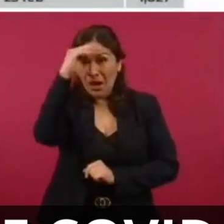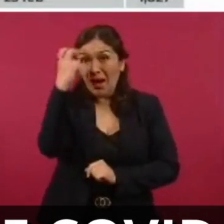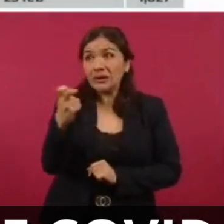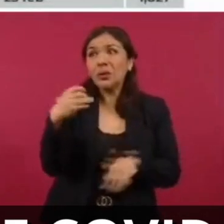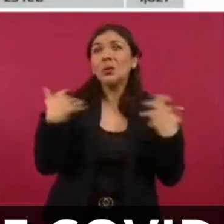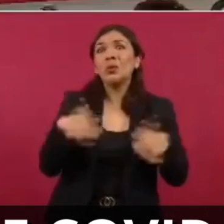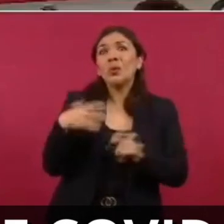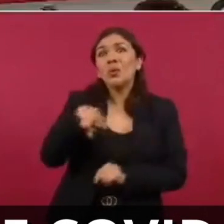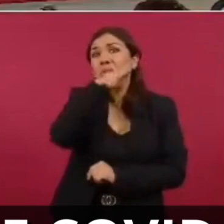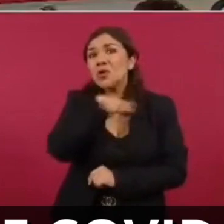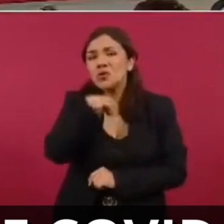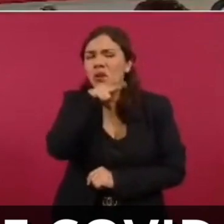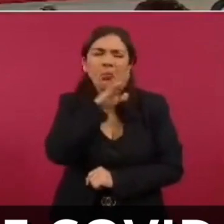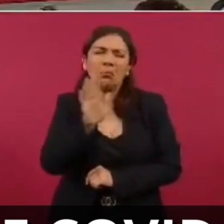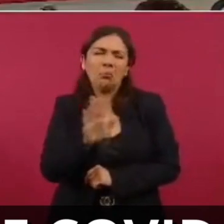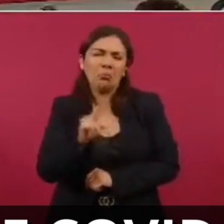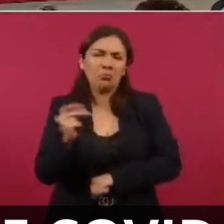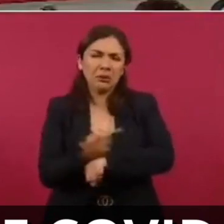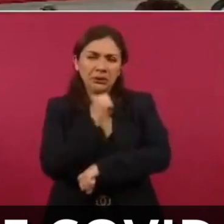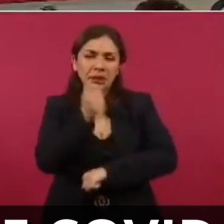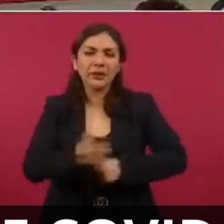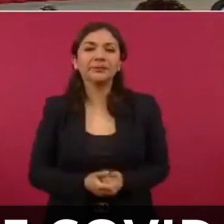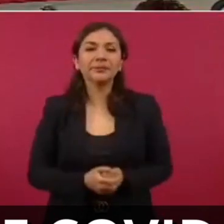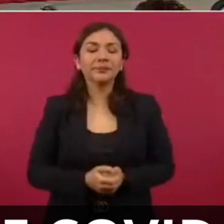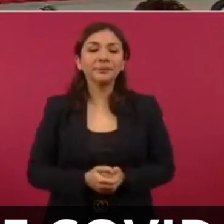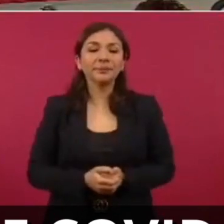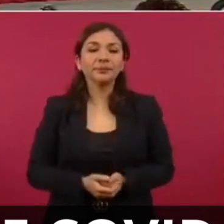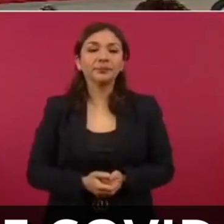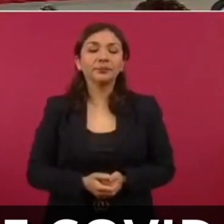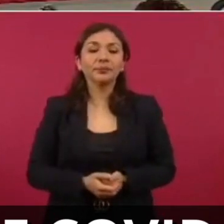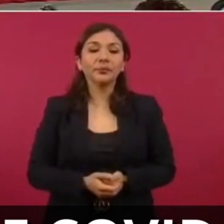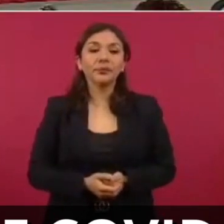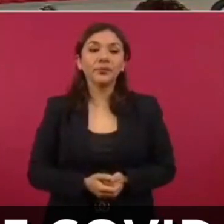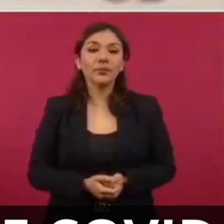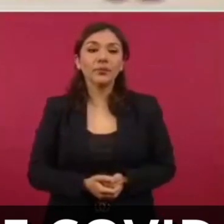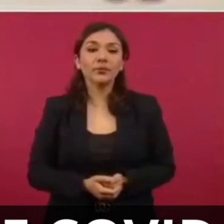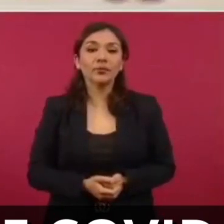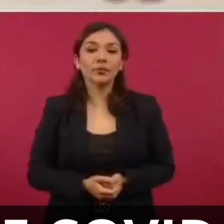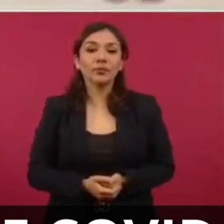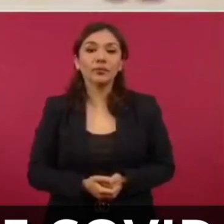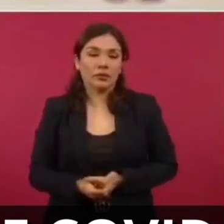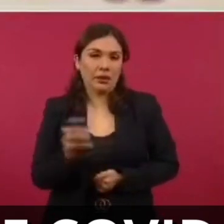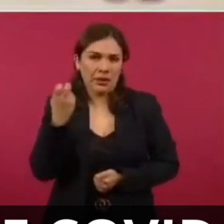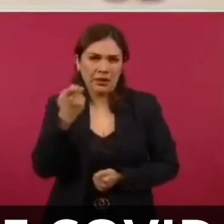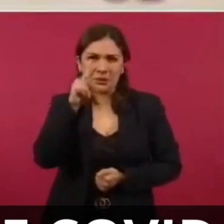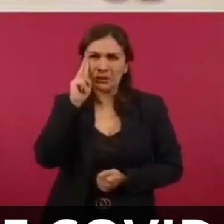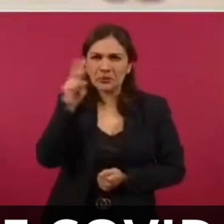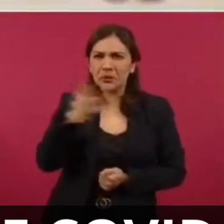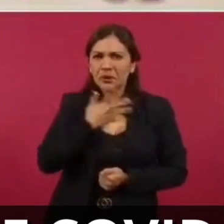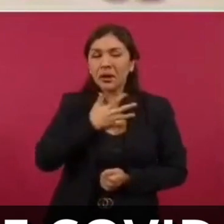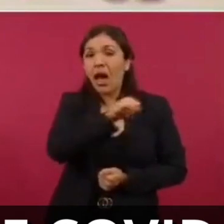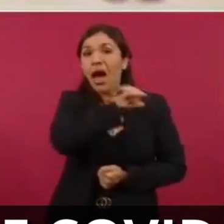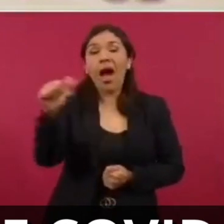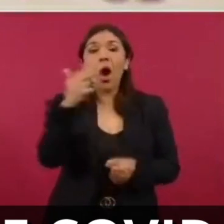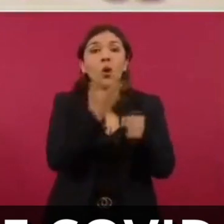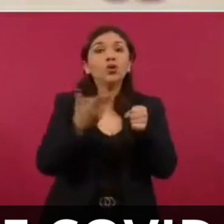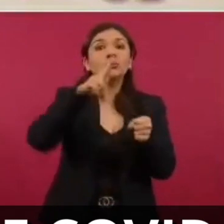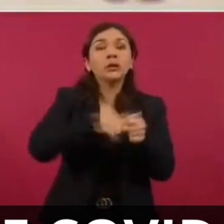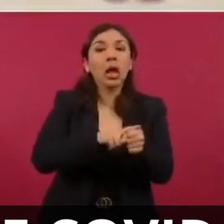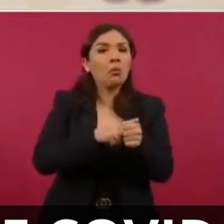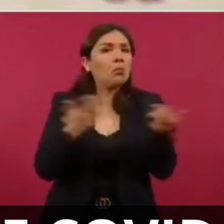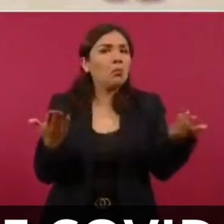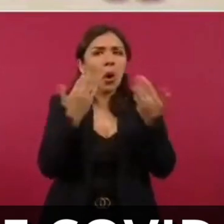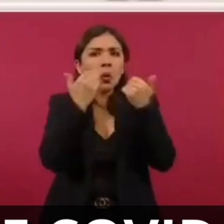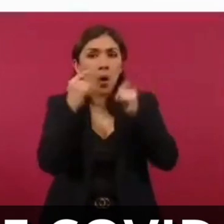preocuparse. En la siguiente lo que vemos es la hospitalización, prácticamente inaparente ya en el extremo derecho de las gráficas. La